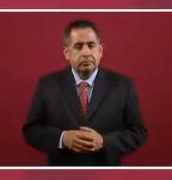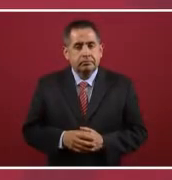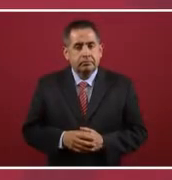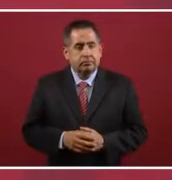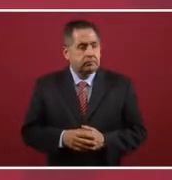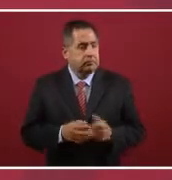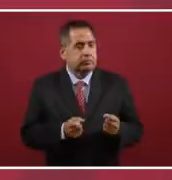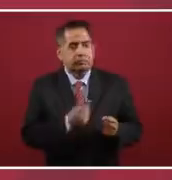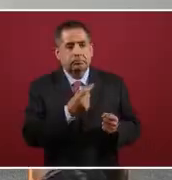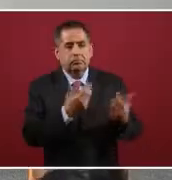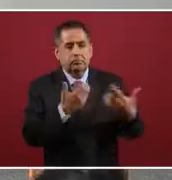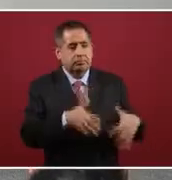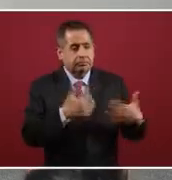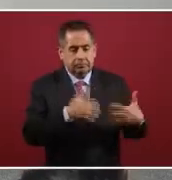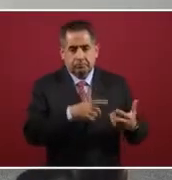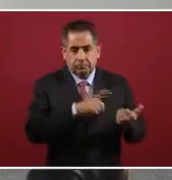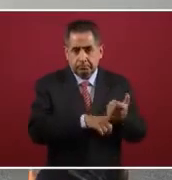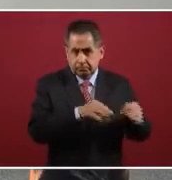empresas,